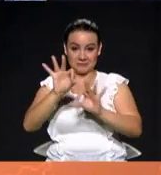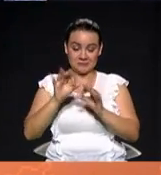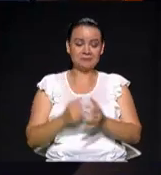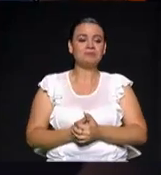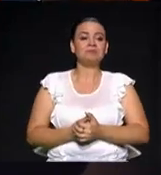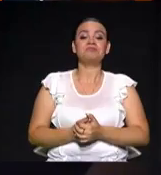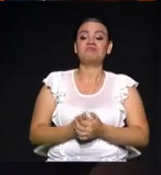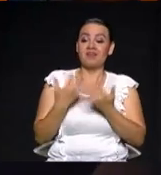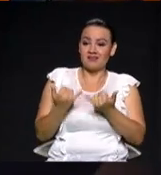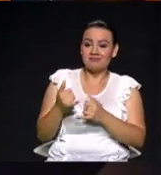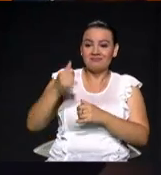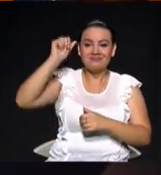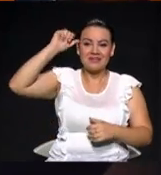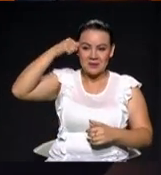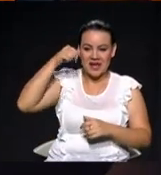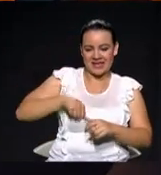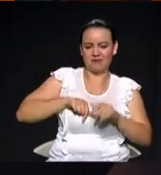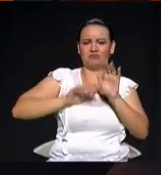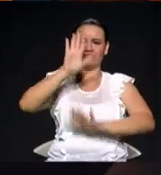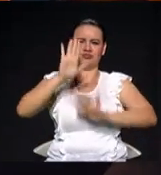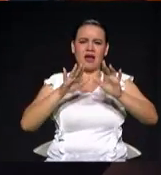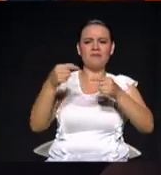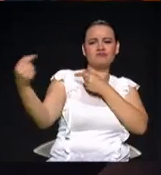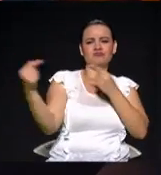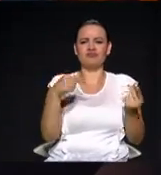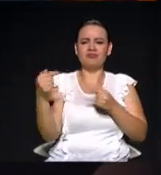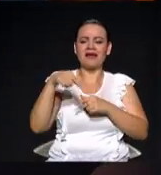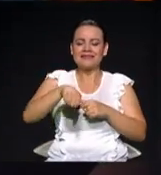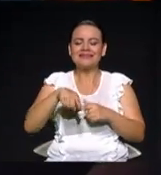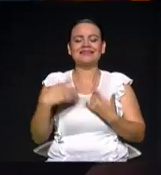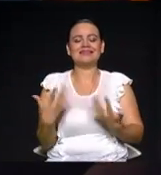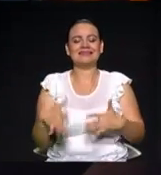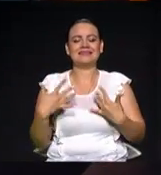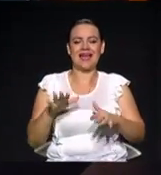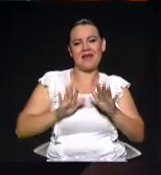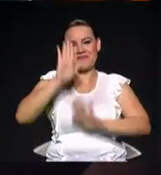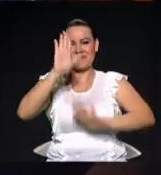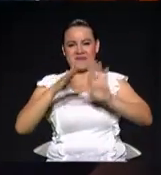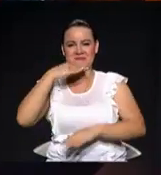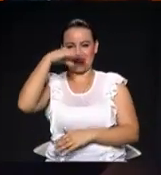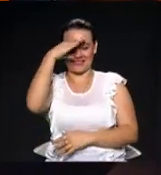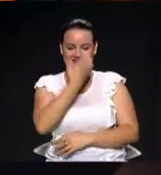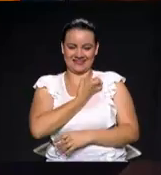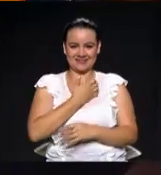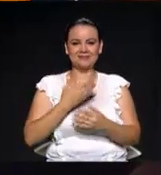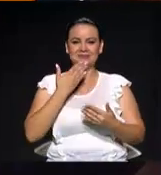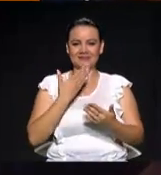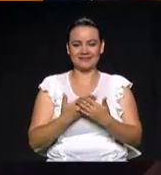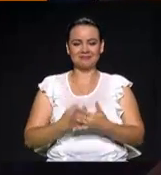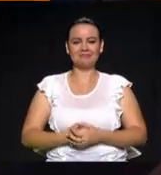en el debate de medellín elige candidatos aspirantes a la alcaldía de medellín ya regresamos